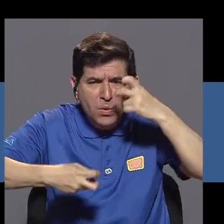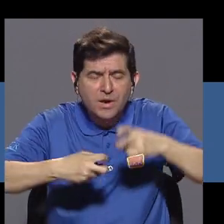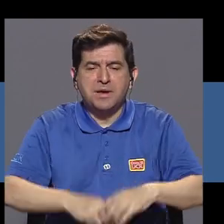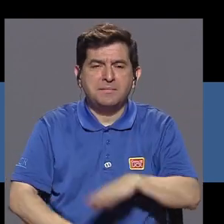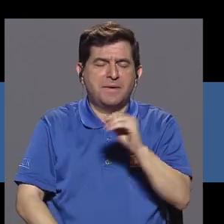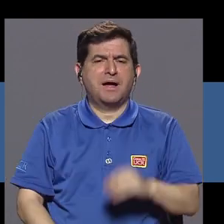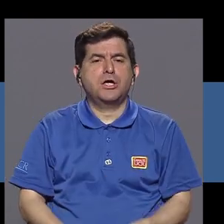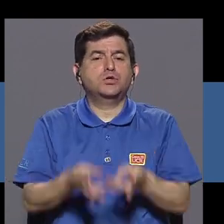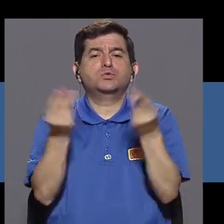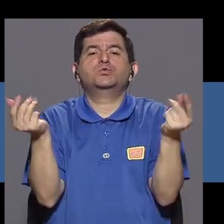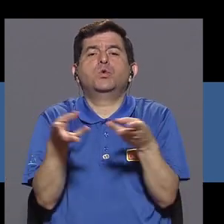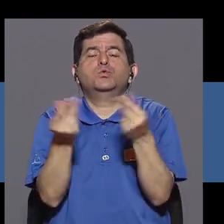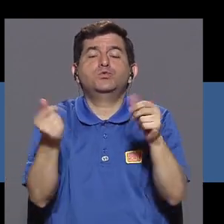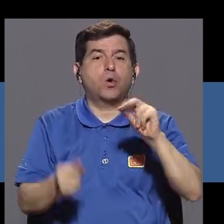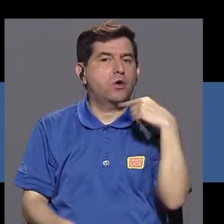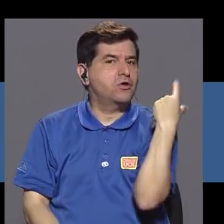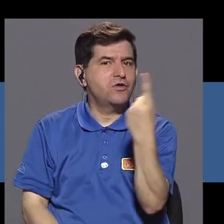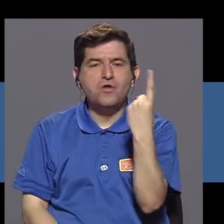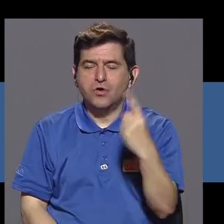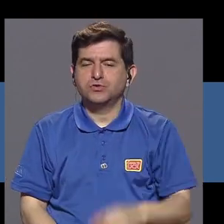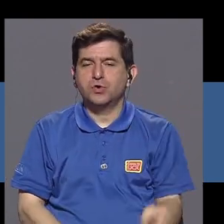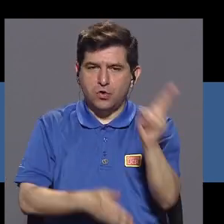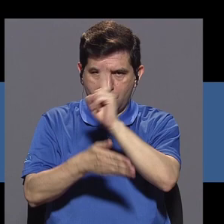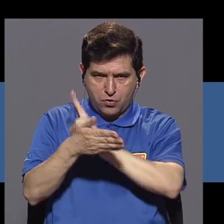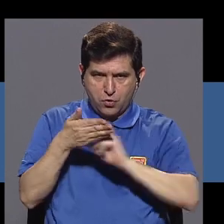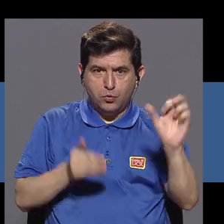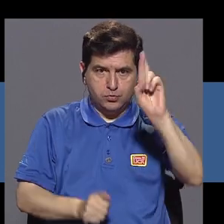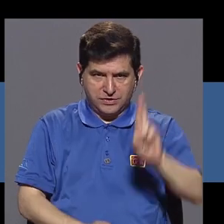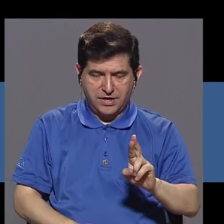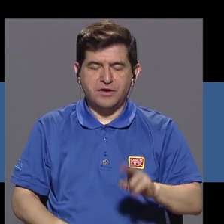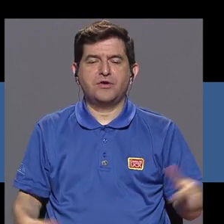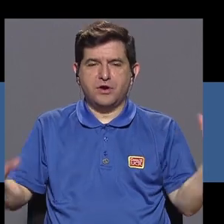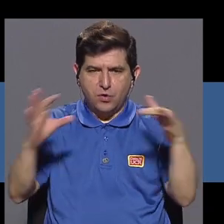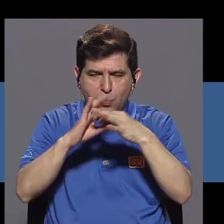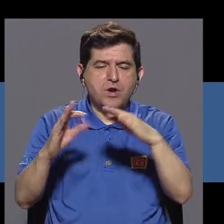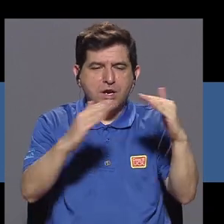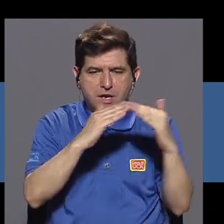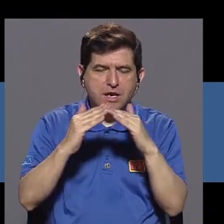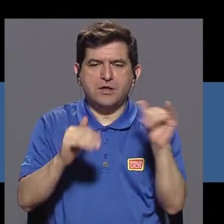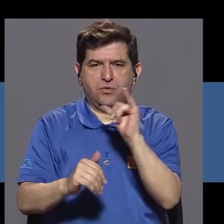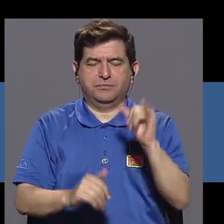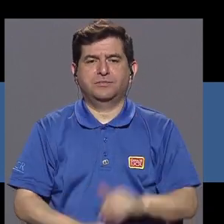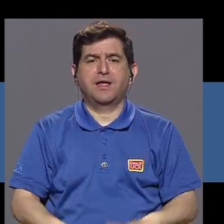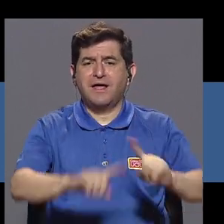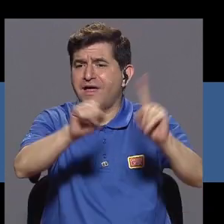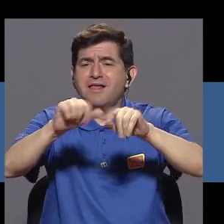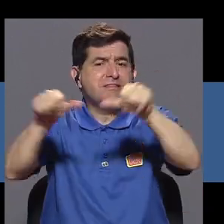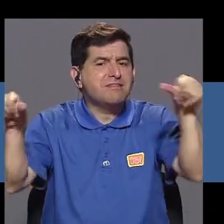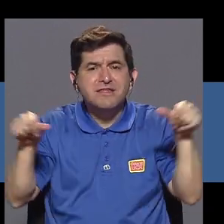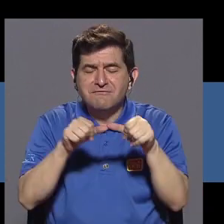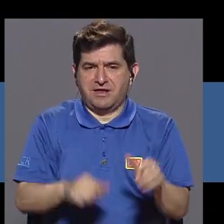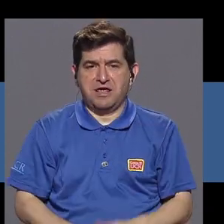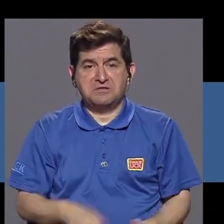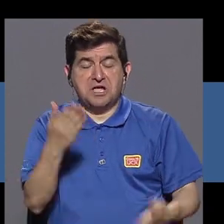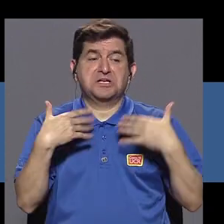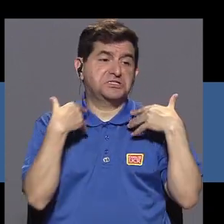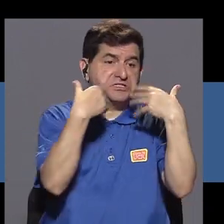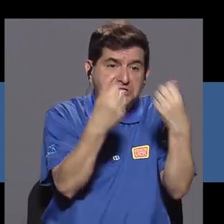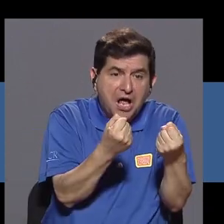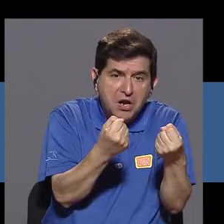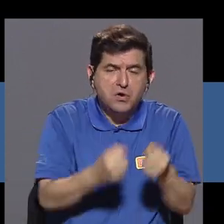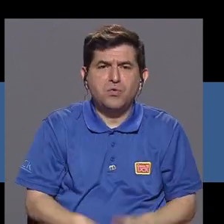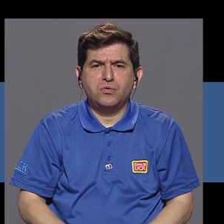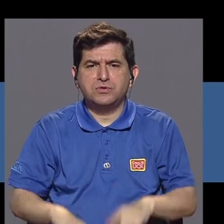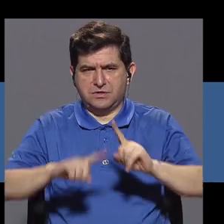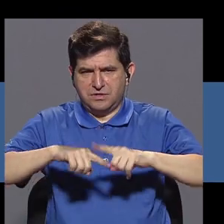y la búsqueda de la solución, ya no solo como Universidad de Costa Rica, sino en conjunto con las comunidades en diferentes áreas, puede ser en el área de salud,